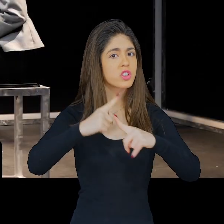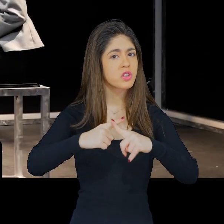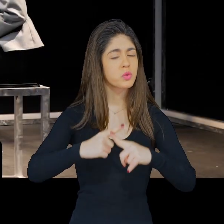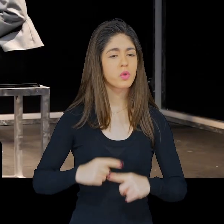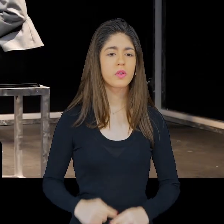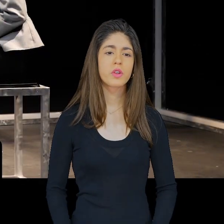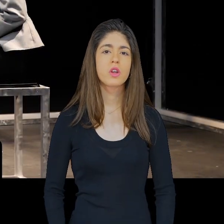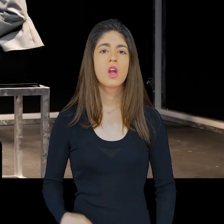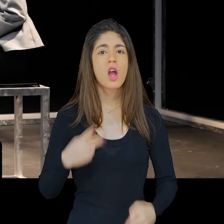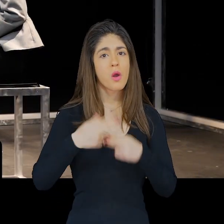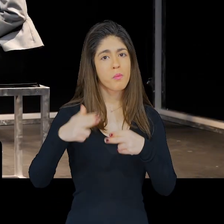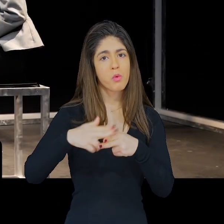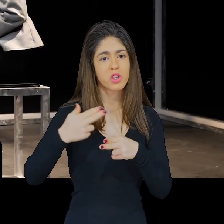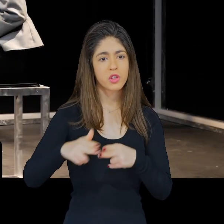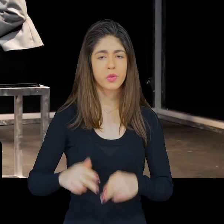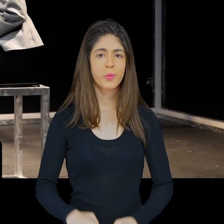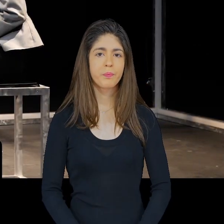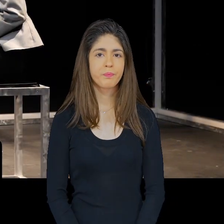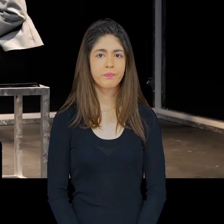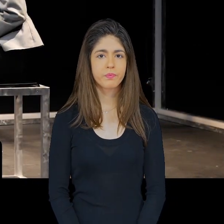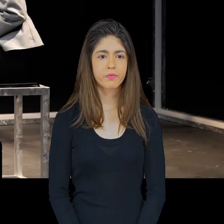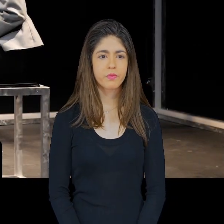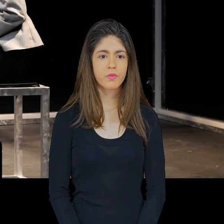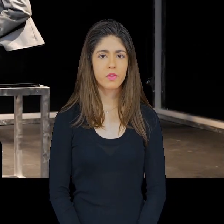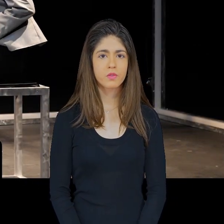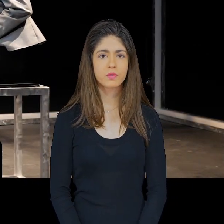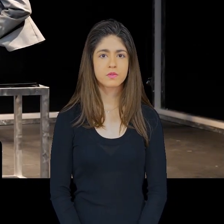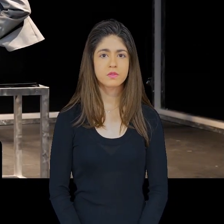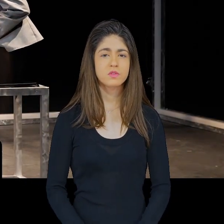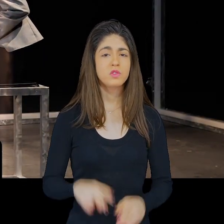esa victoria judicial la acabó estigmatizando públicamente.